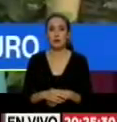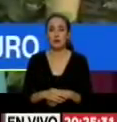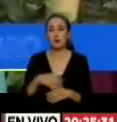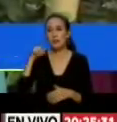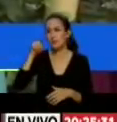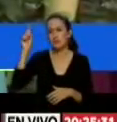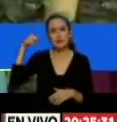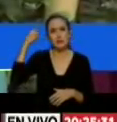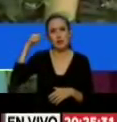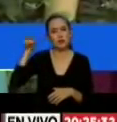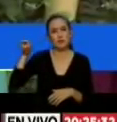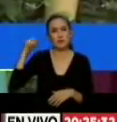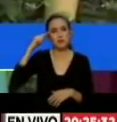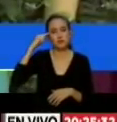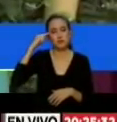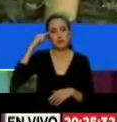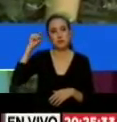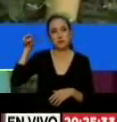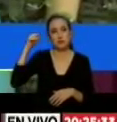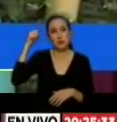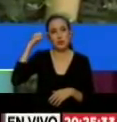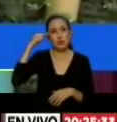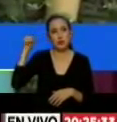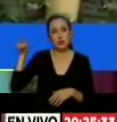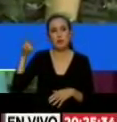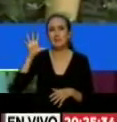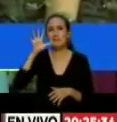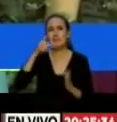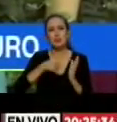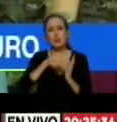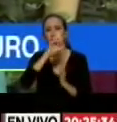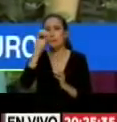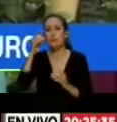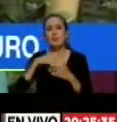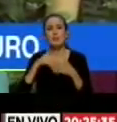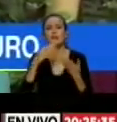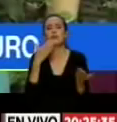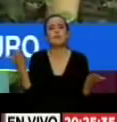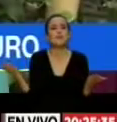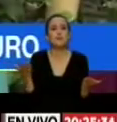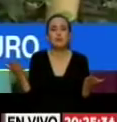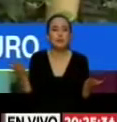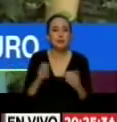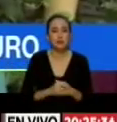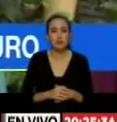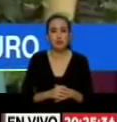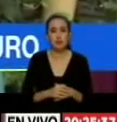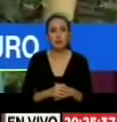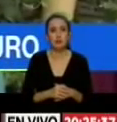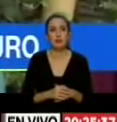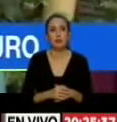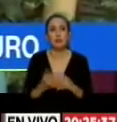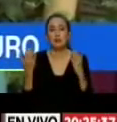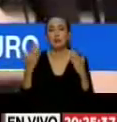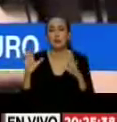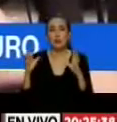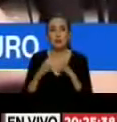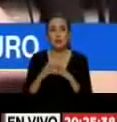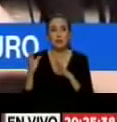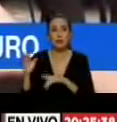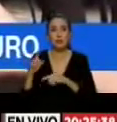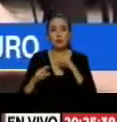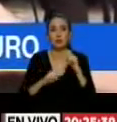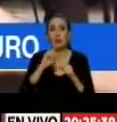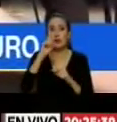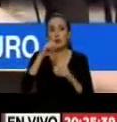loco? Porque es loco. Sí, que salen con $5.000, ¿a dónde? Si no hay para conseguir 10. Este es un